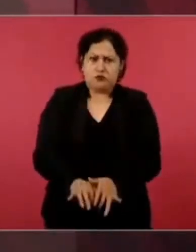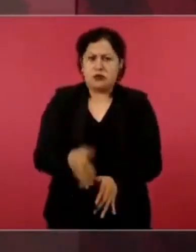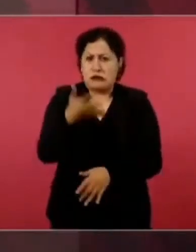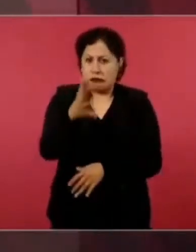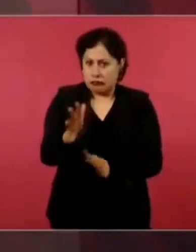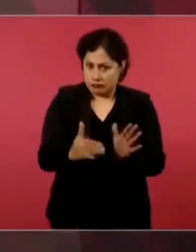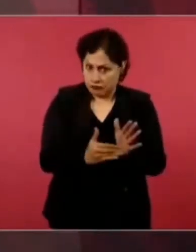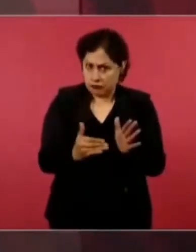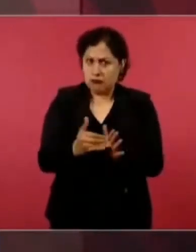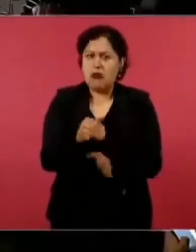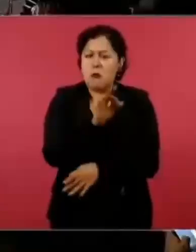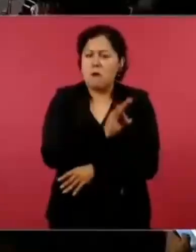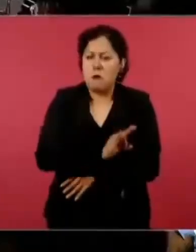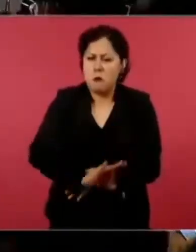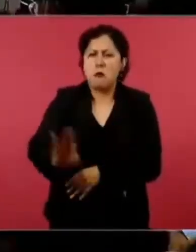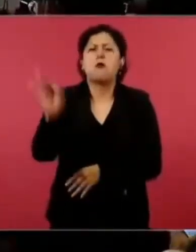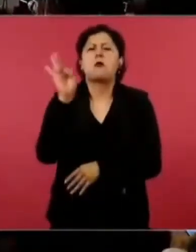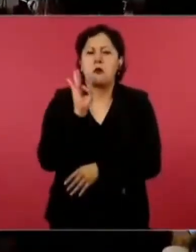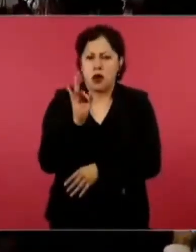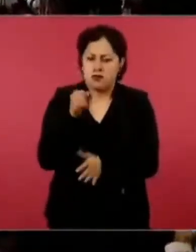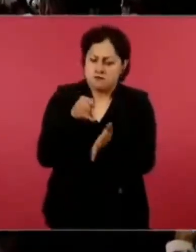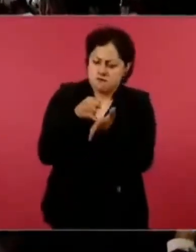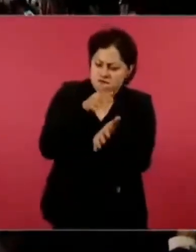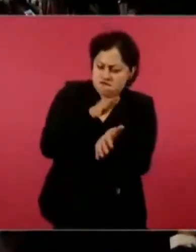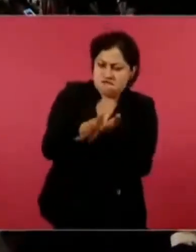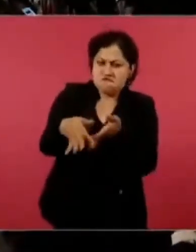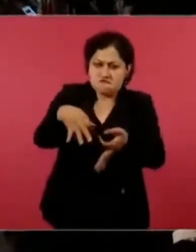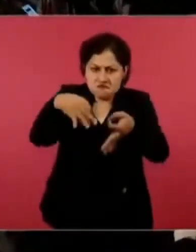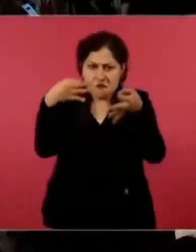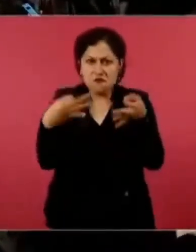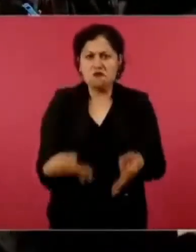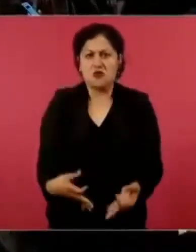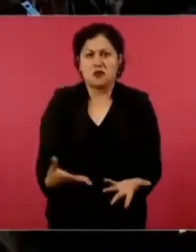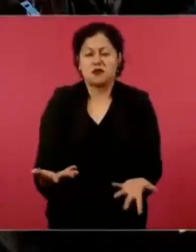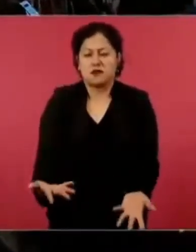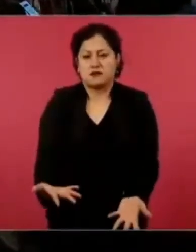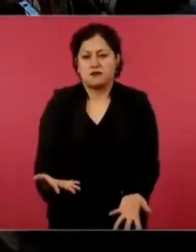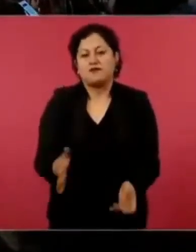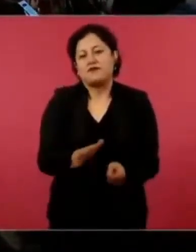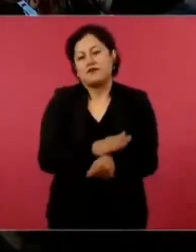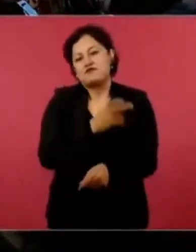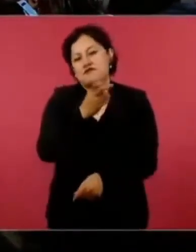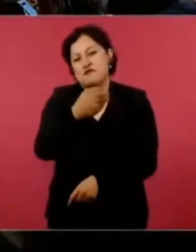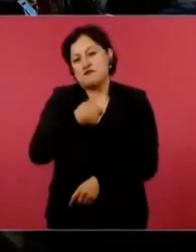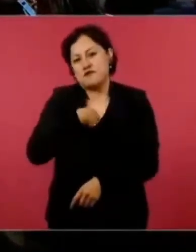Por eso pues, hablé de que no soy objetivo con